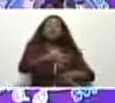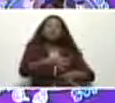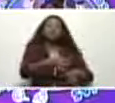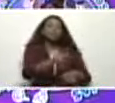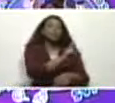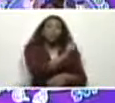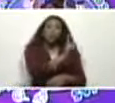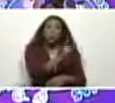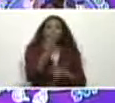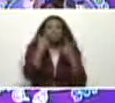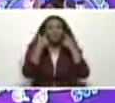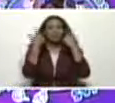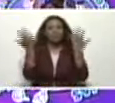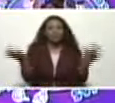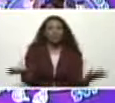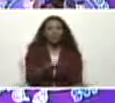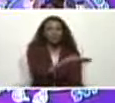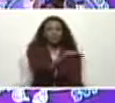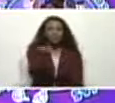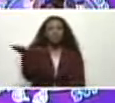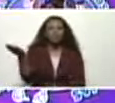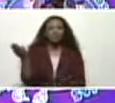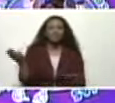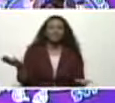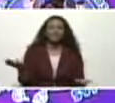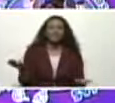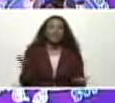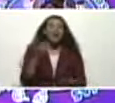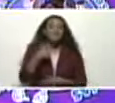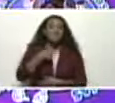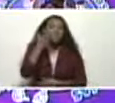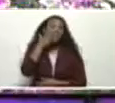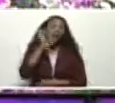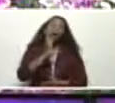Pero miren cómo es la vida. Mi mamá,